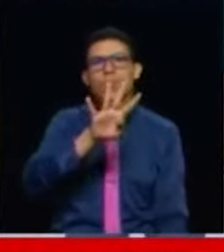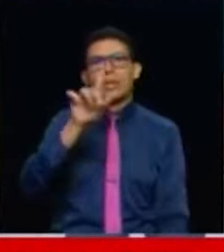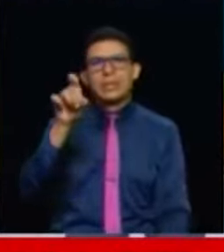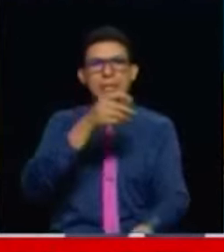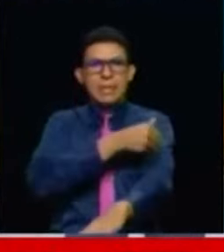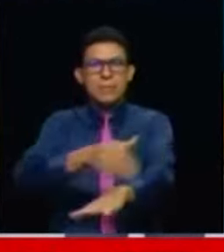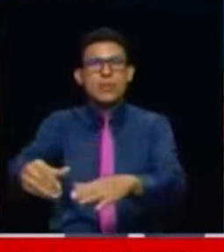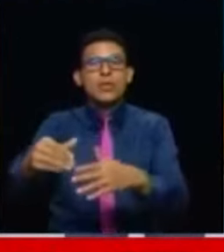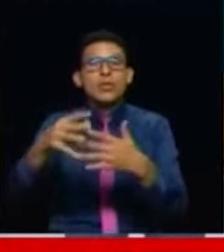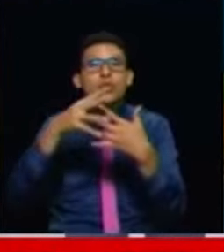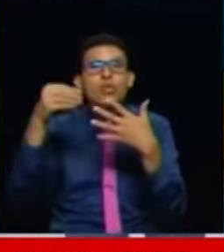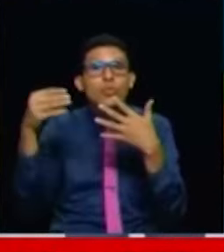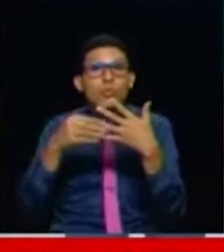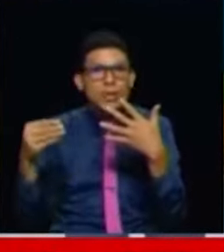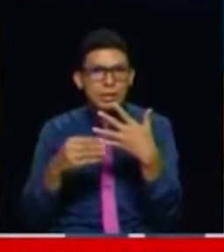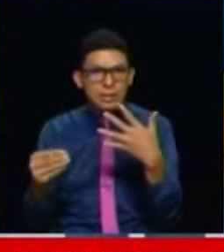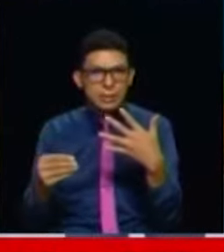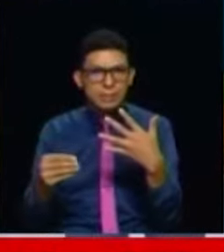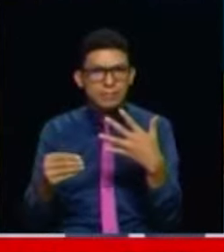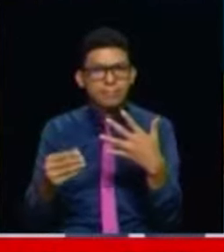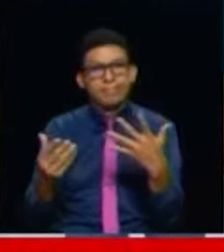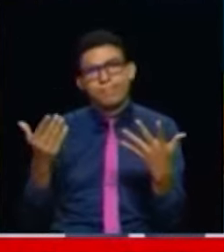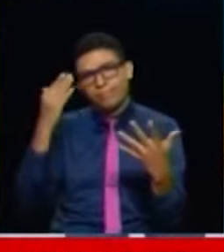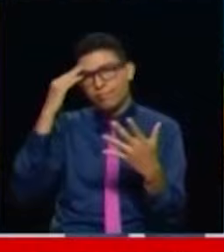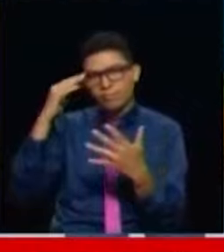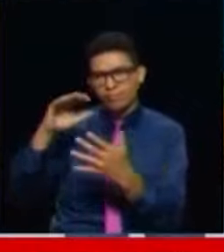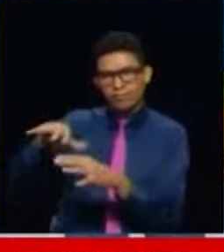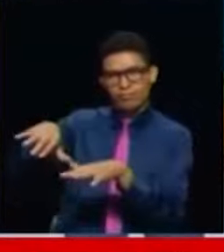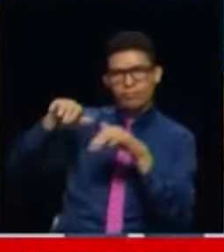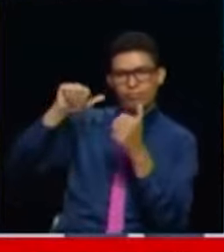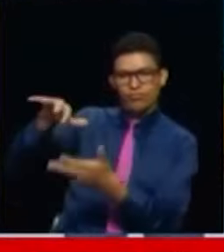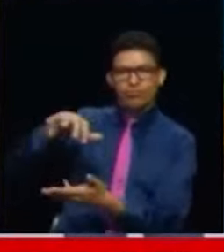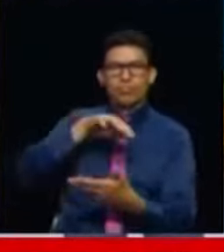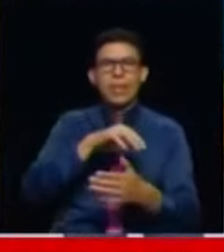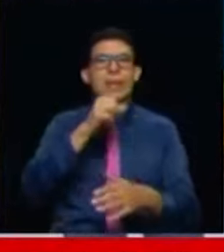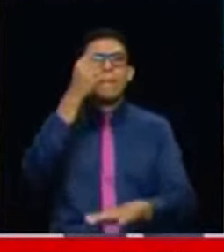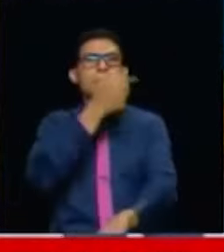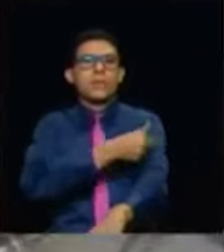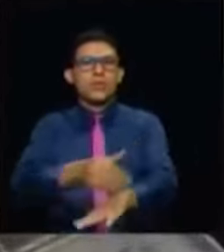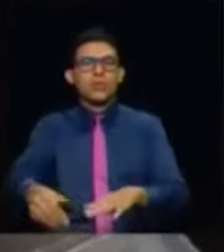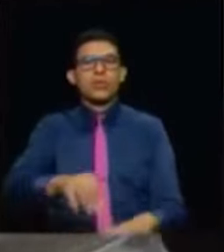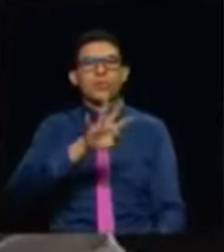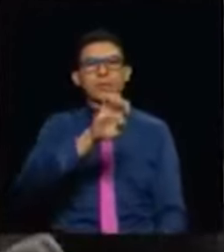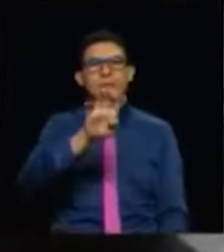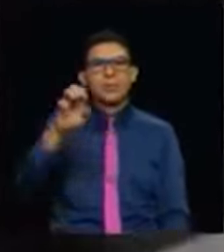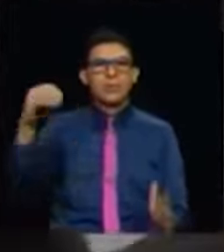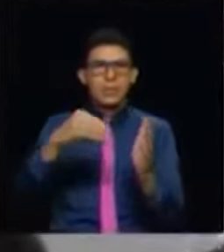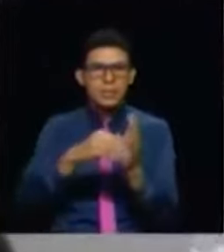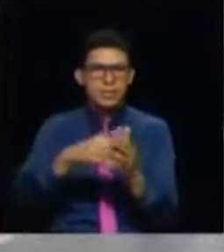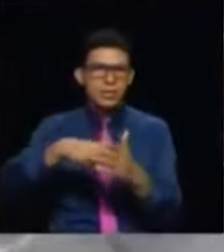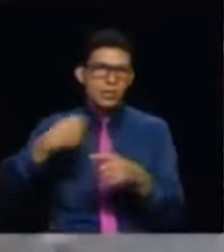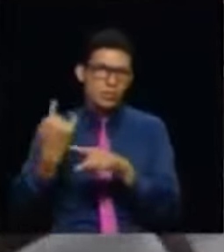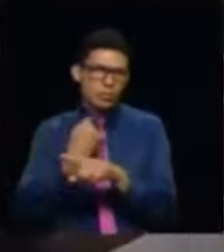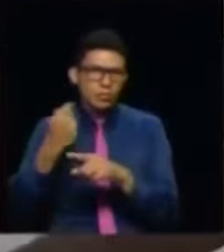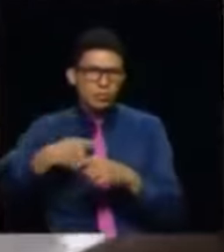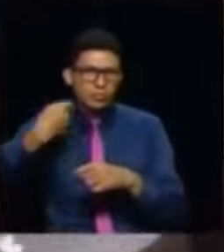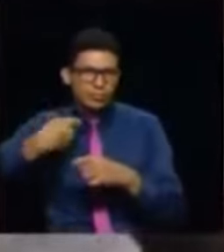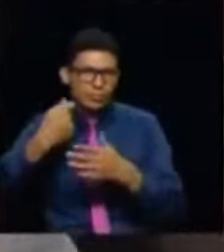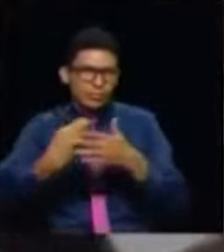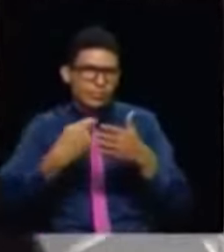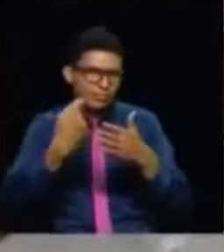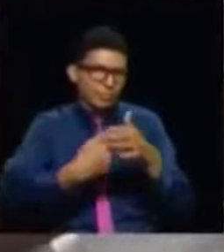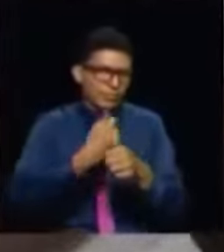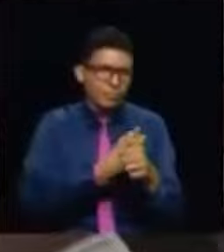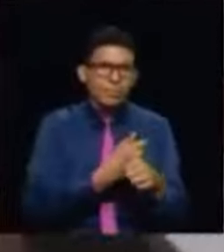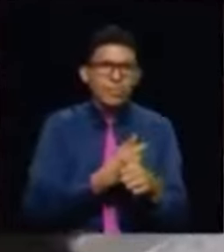de dólares y se evita que circulen 1.990.000 dosis. En lo corrido del año, la Policía Antinarcóticos ha incautado